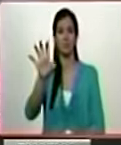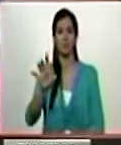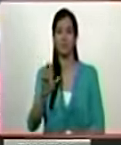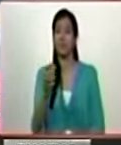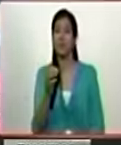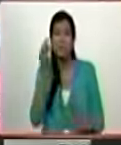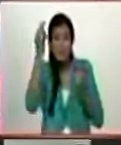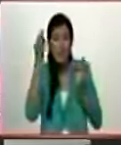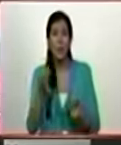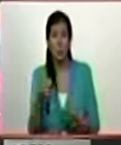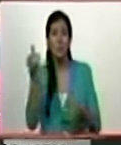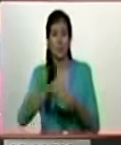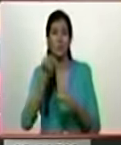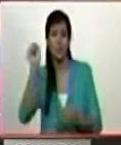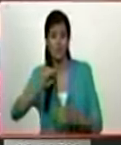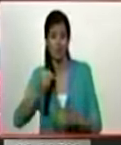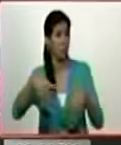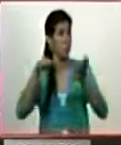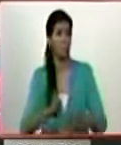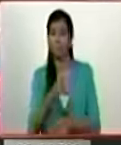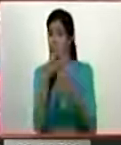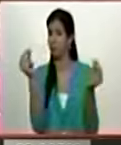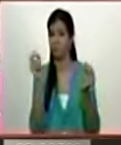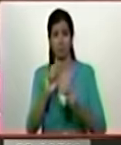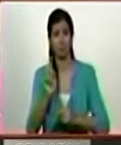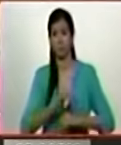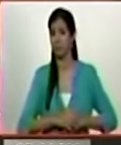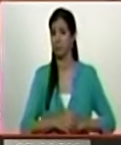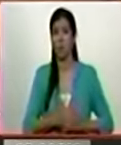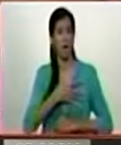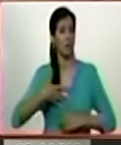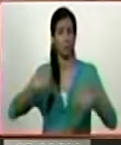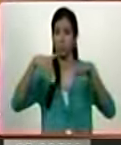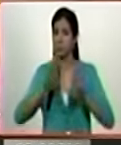dudarlo. Nadie debe dudarlo.